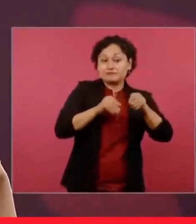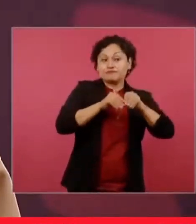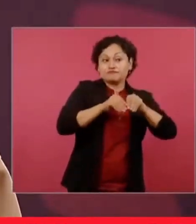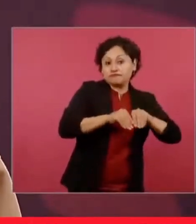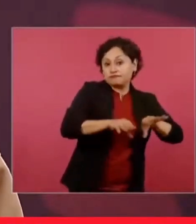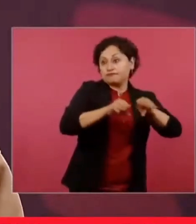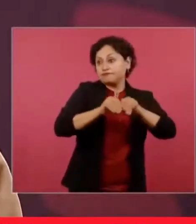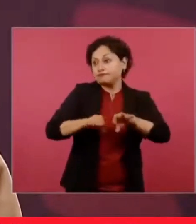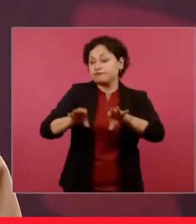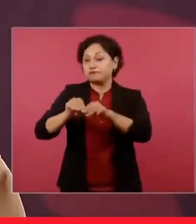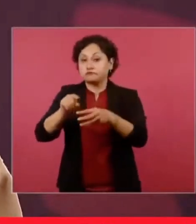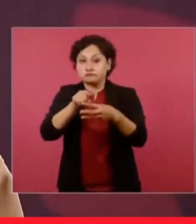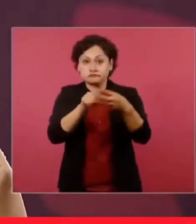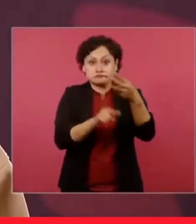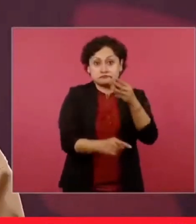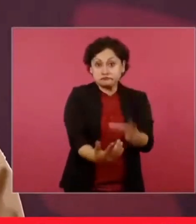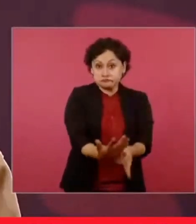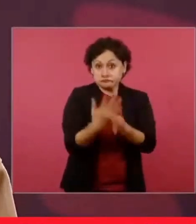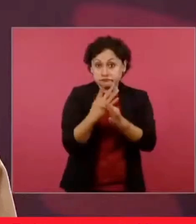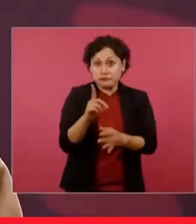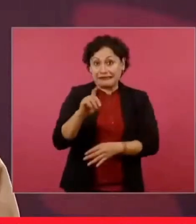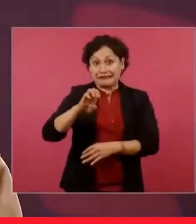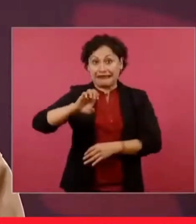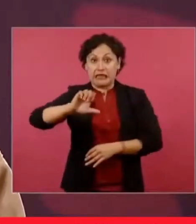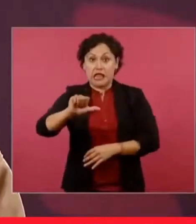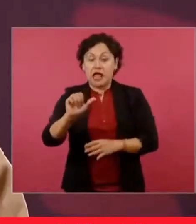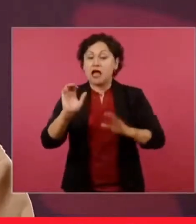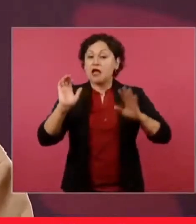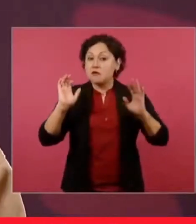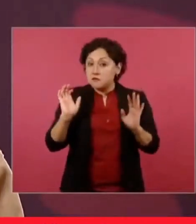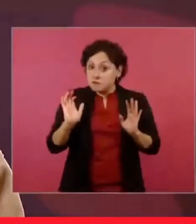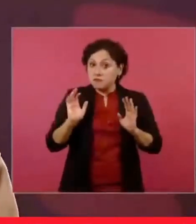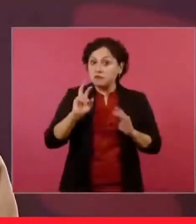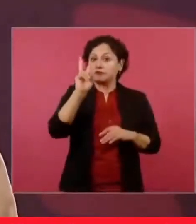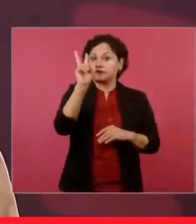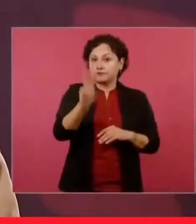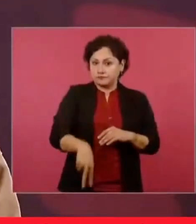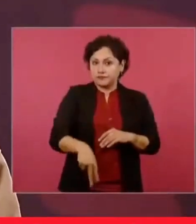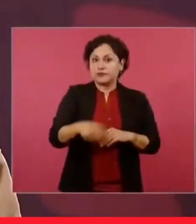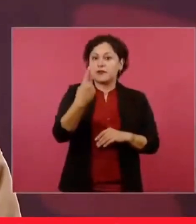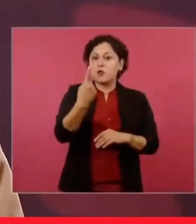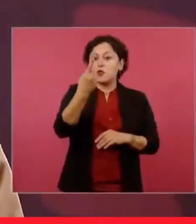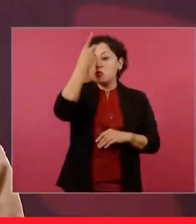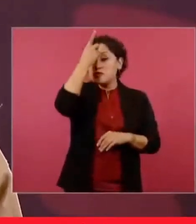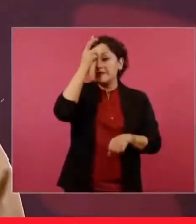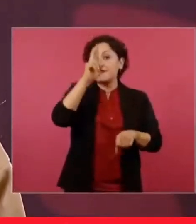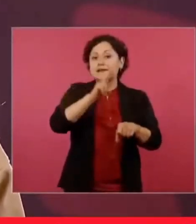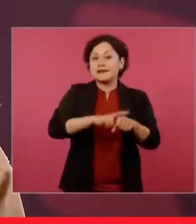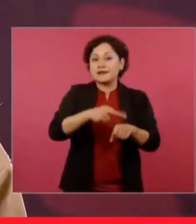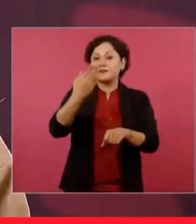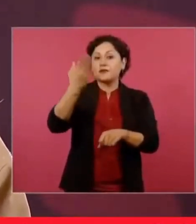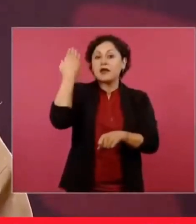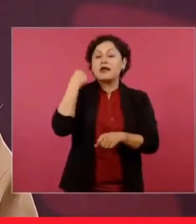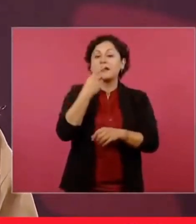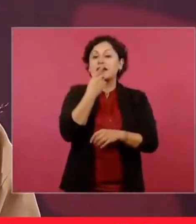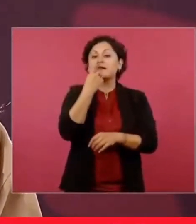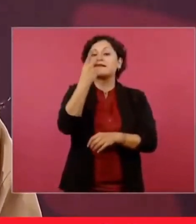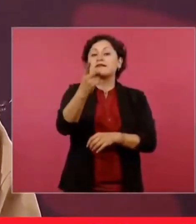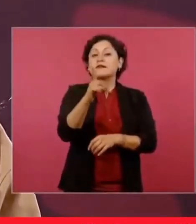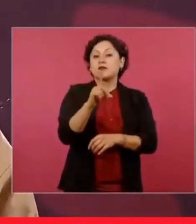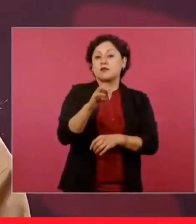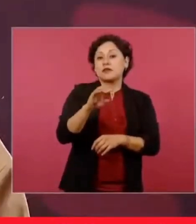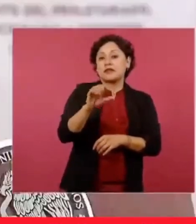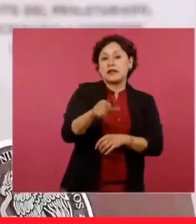la DEA. Incluso el director de uno de ellos declaró que recibió recomendaciones de agentes de la DEA para